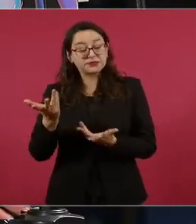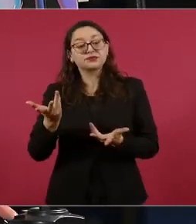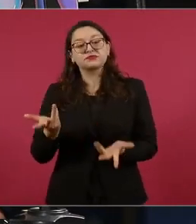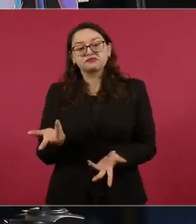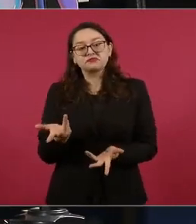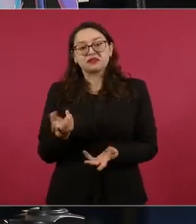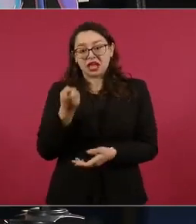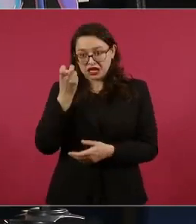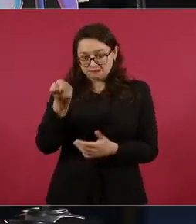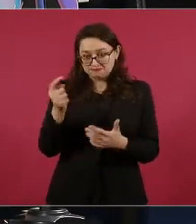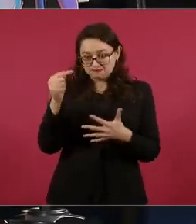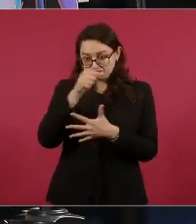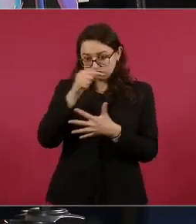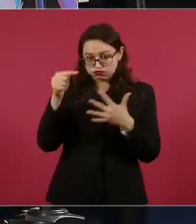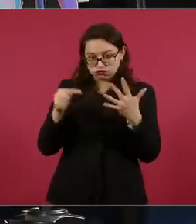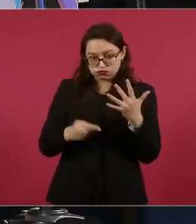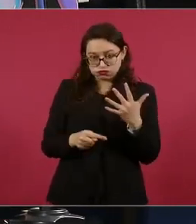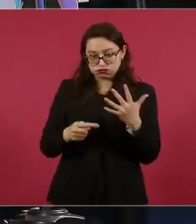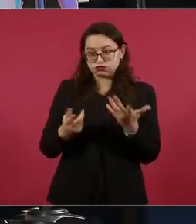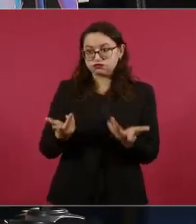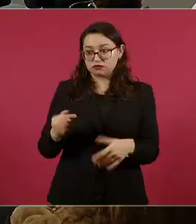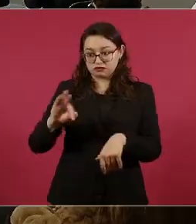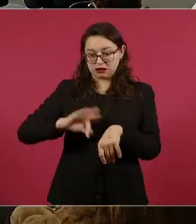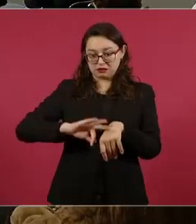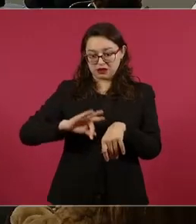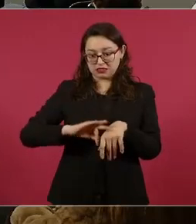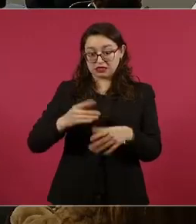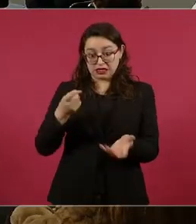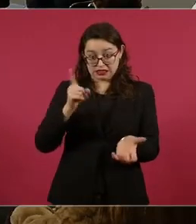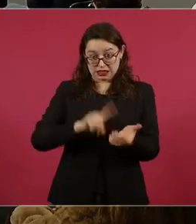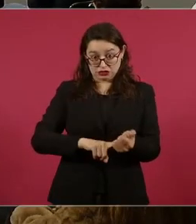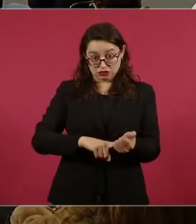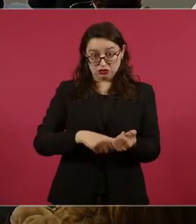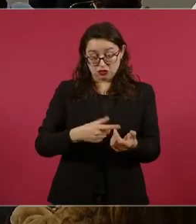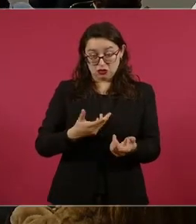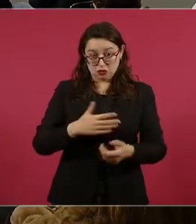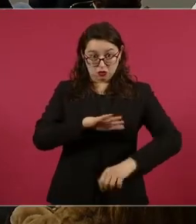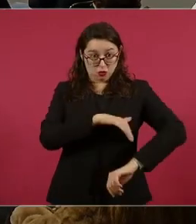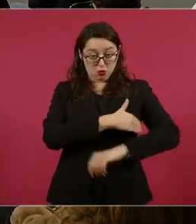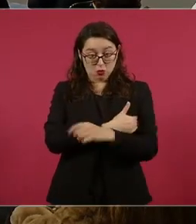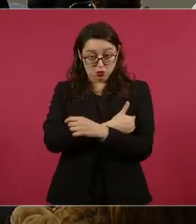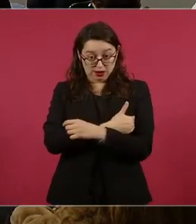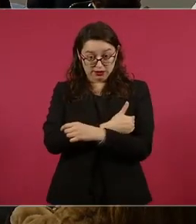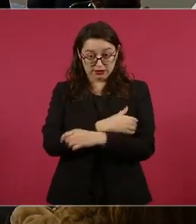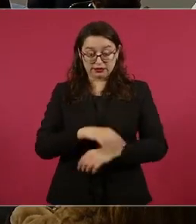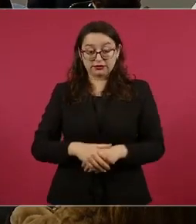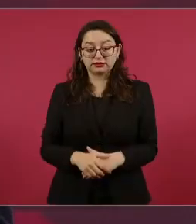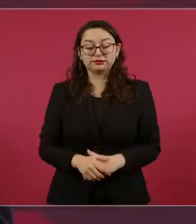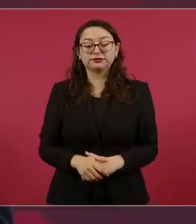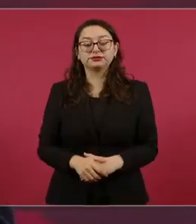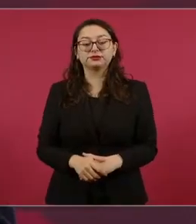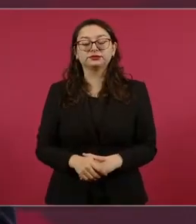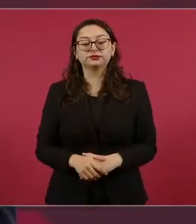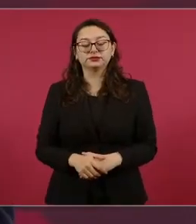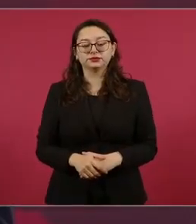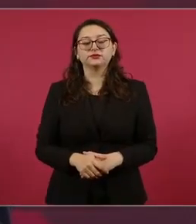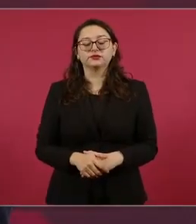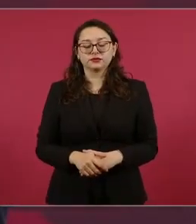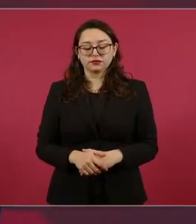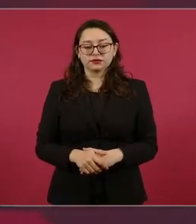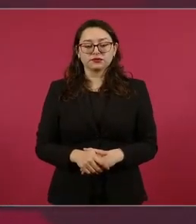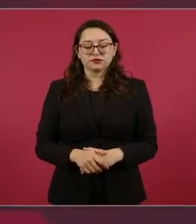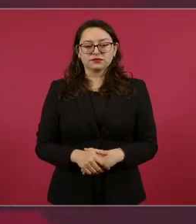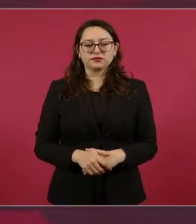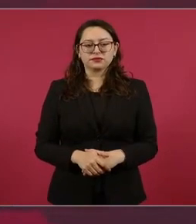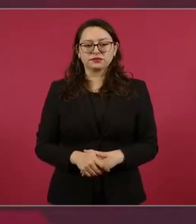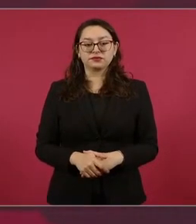también formaran parte de esta amiga farmacia Bueno lo primero es que sí se ha avanzado en el nuevo